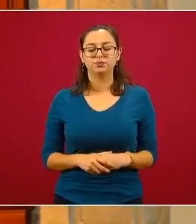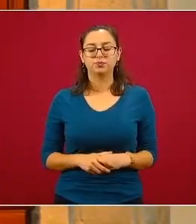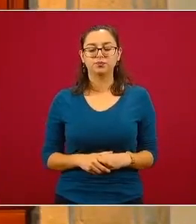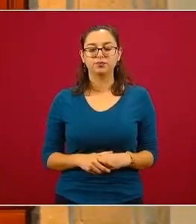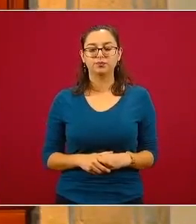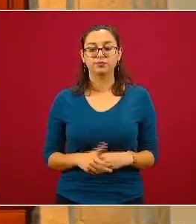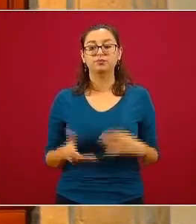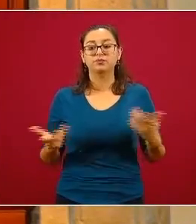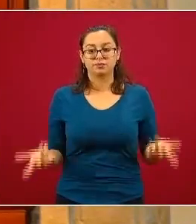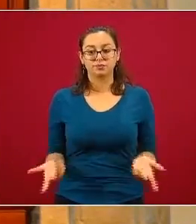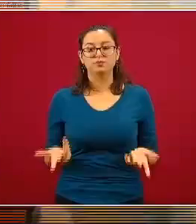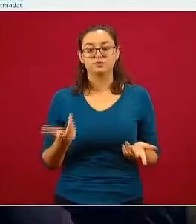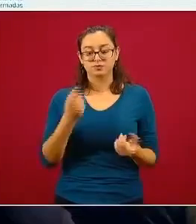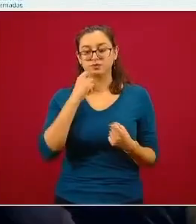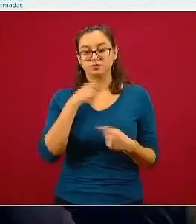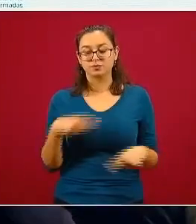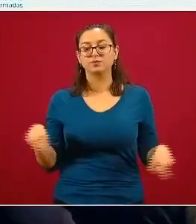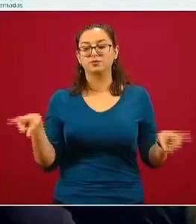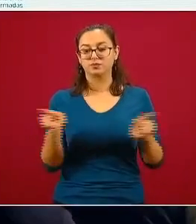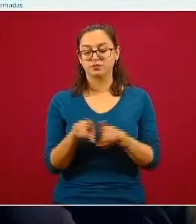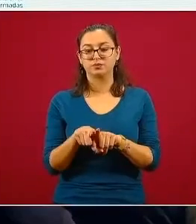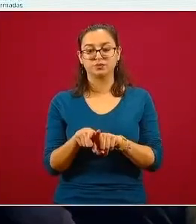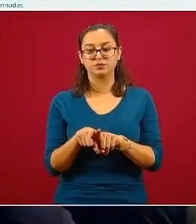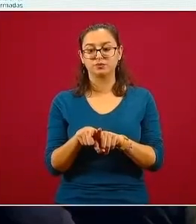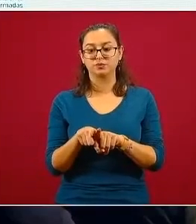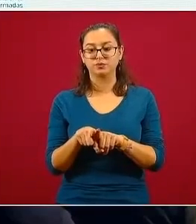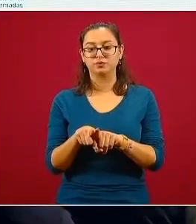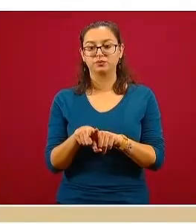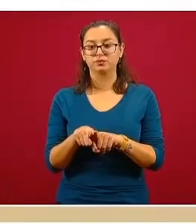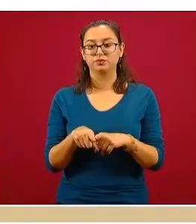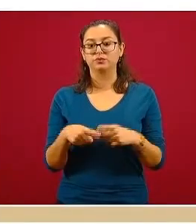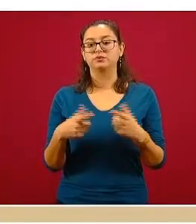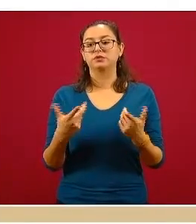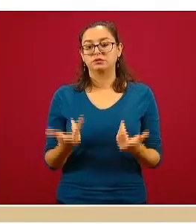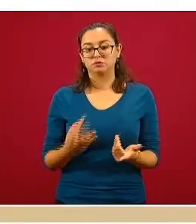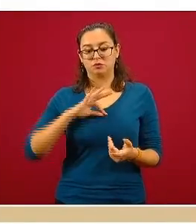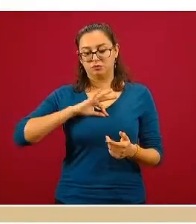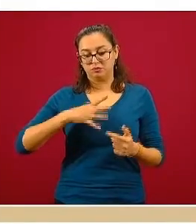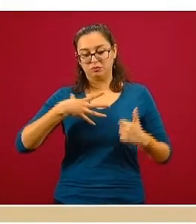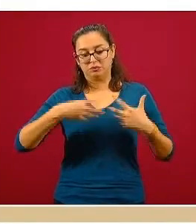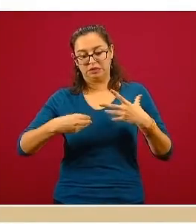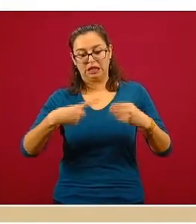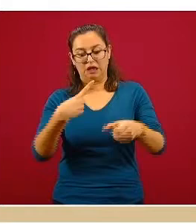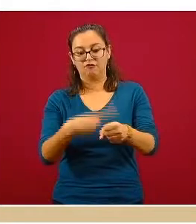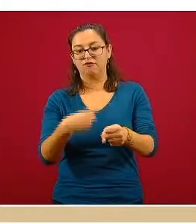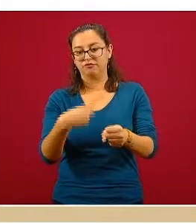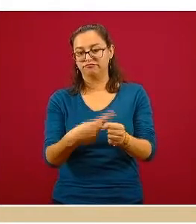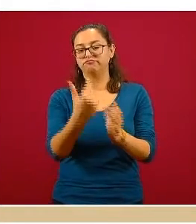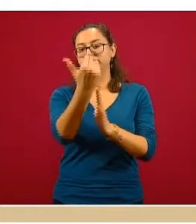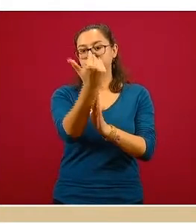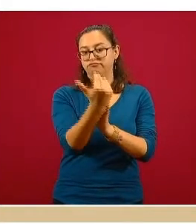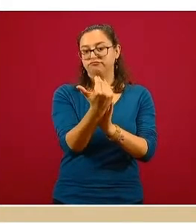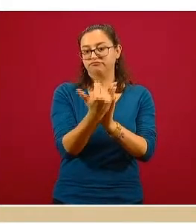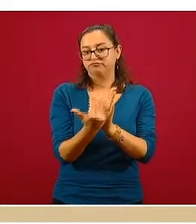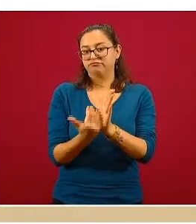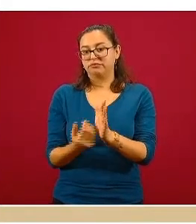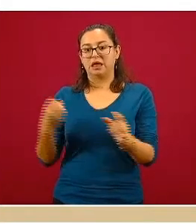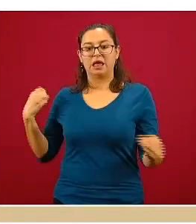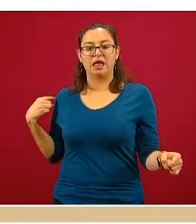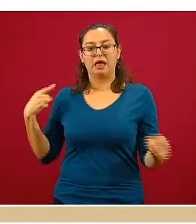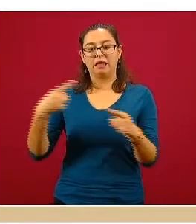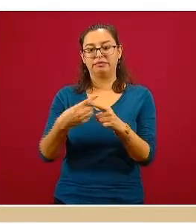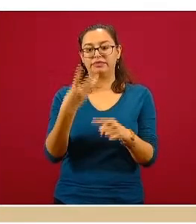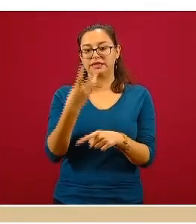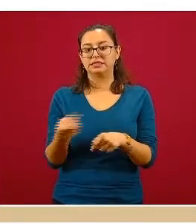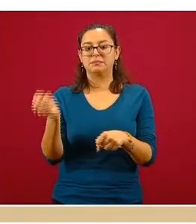lo cual lógicamente también va de la mano con la disminución de casos que vemos en las últimas 3 semanas, para